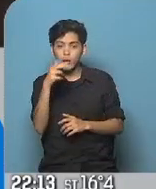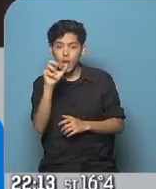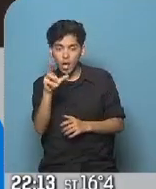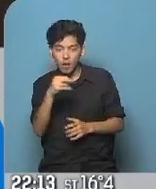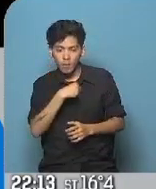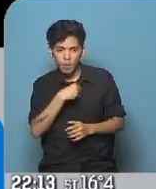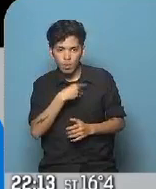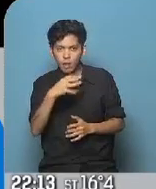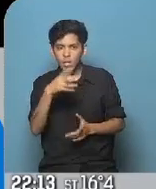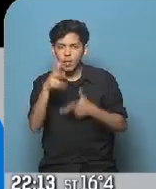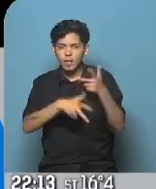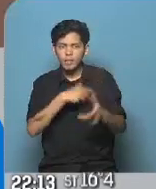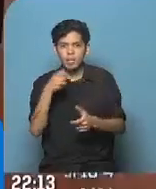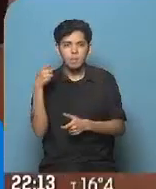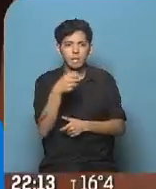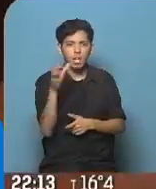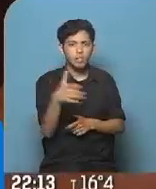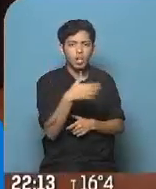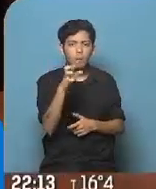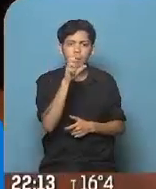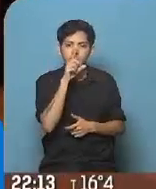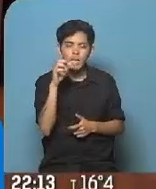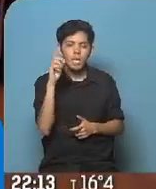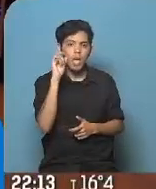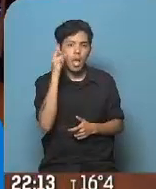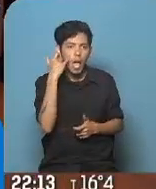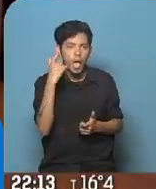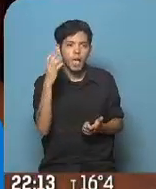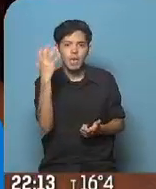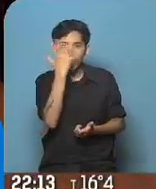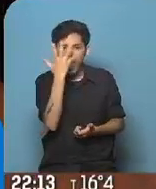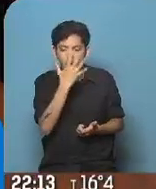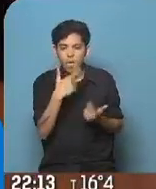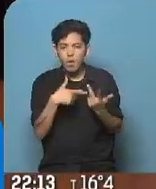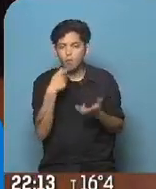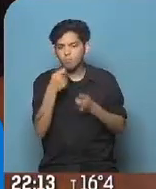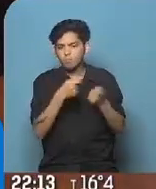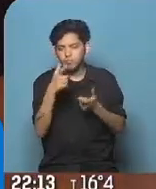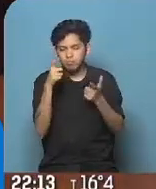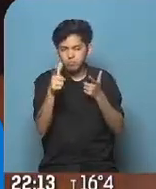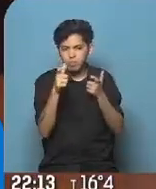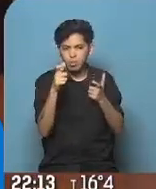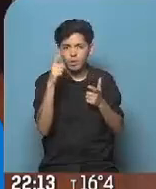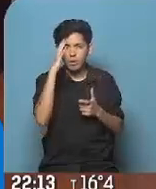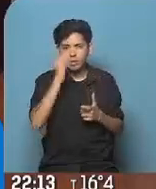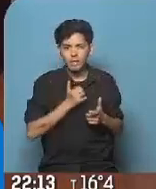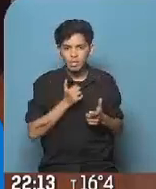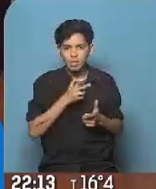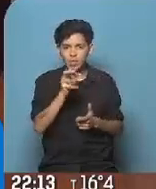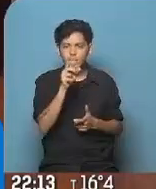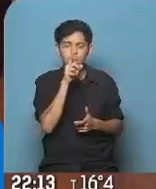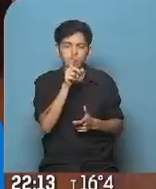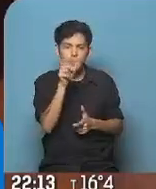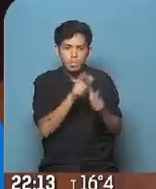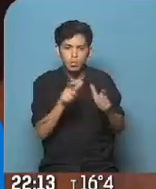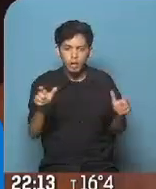que dice que hay que matar a todos los del PT, a los homosexuales, a los negros, que hay que fusilar, que los militares tendrían que haber matado, ¿cuánto? 30.000 personas,